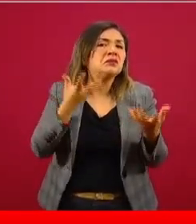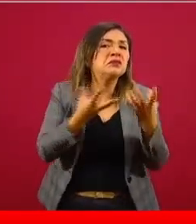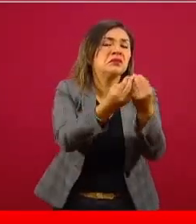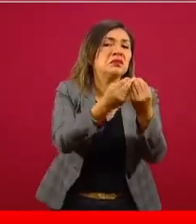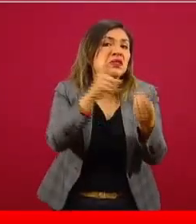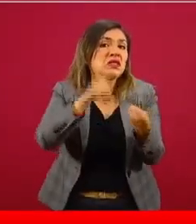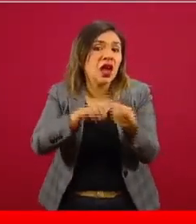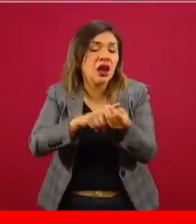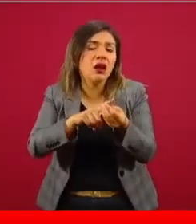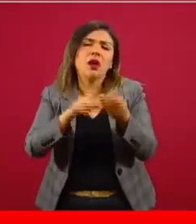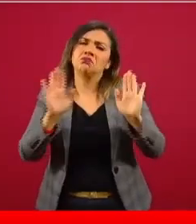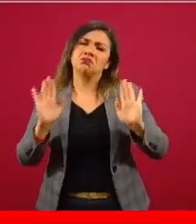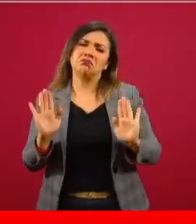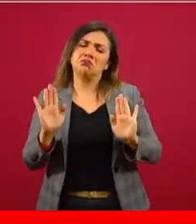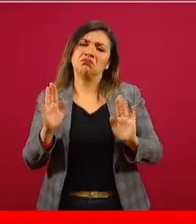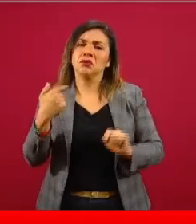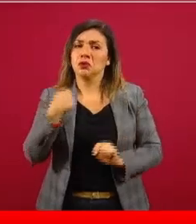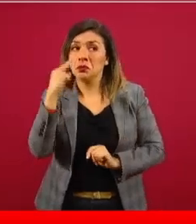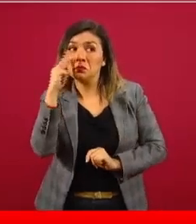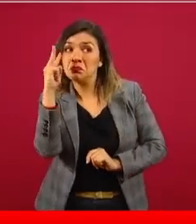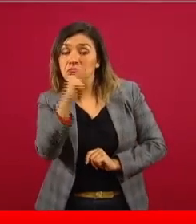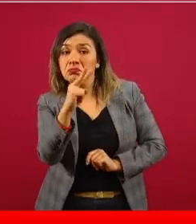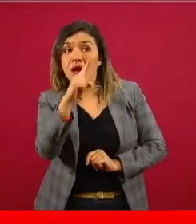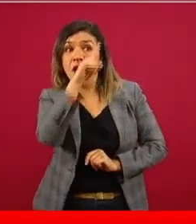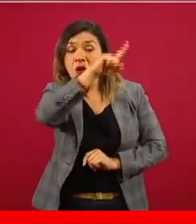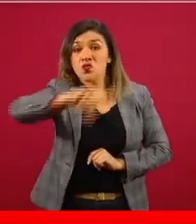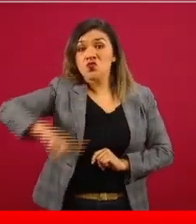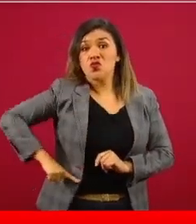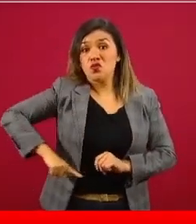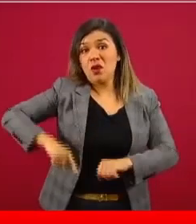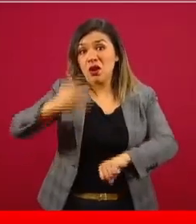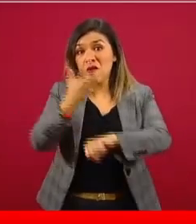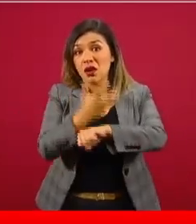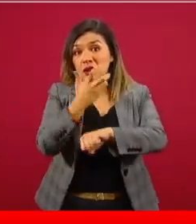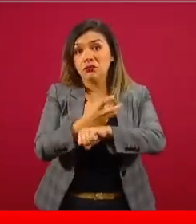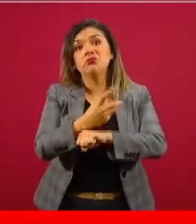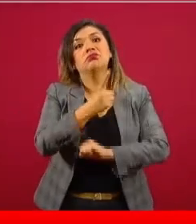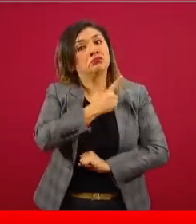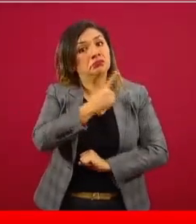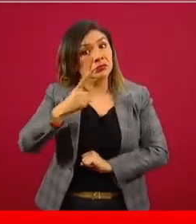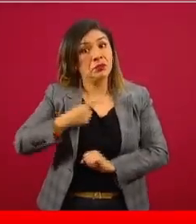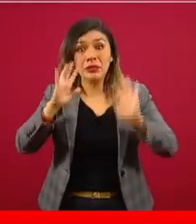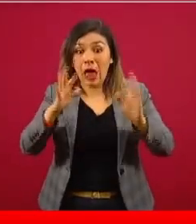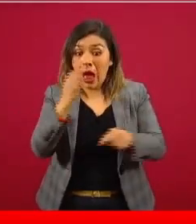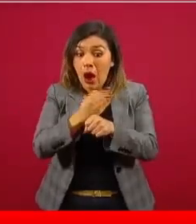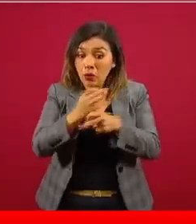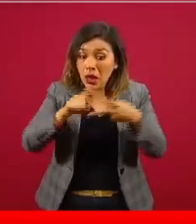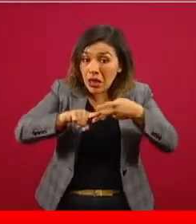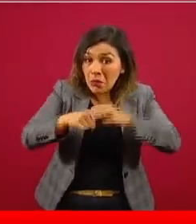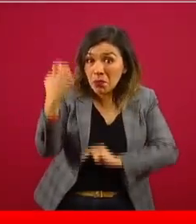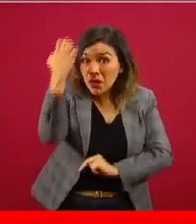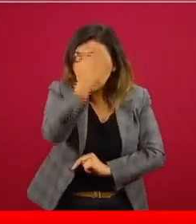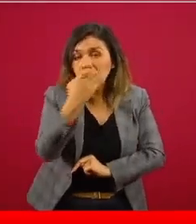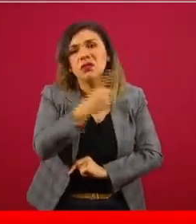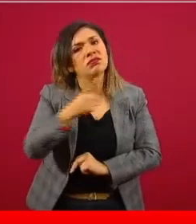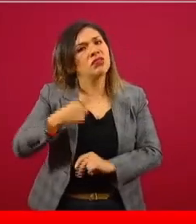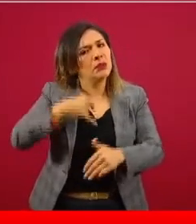yo creo que el gobierno de Estados Unidos debería, ya que inició la investigación, ir a